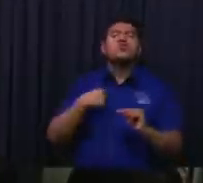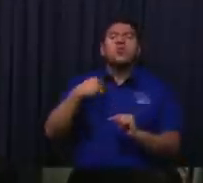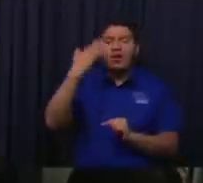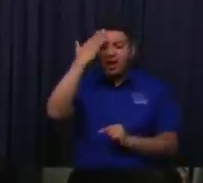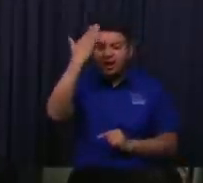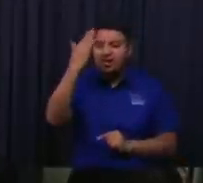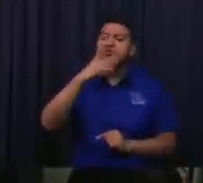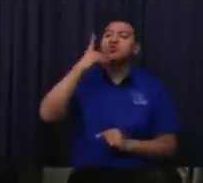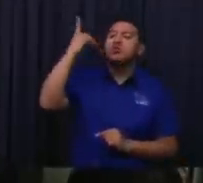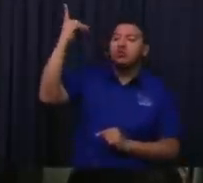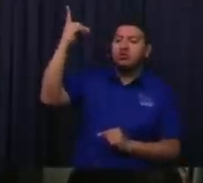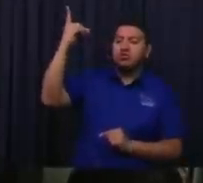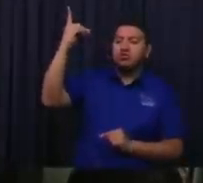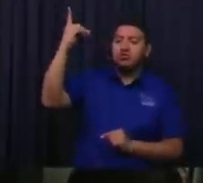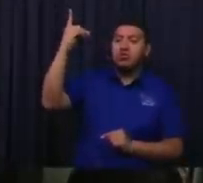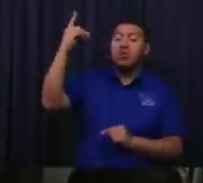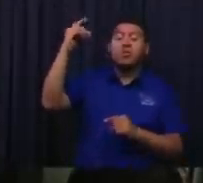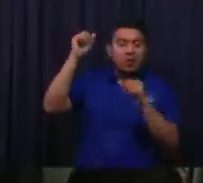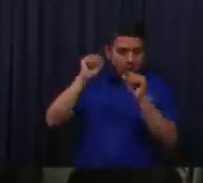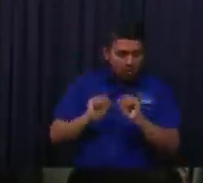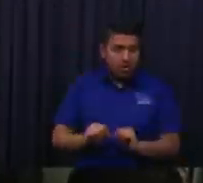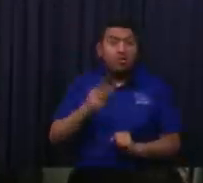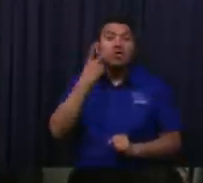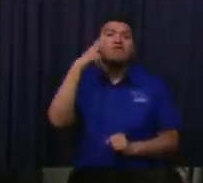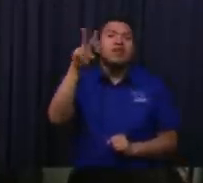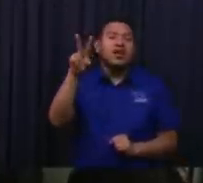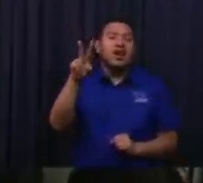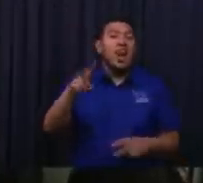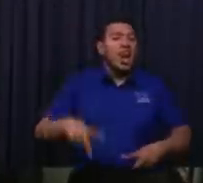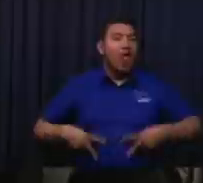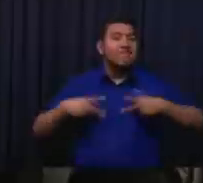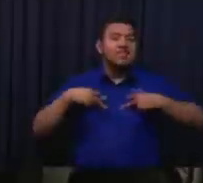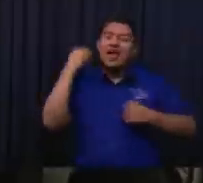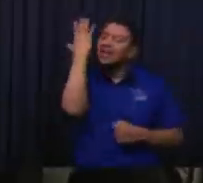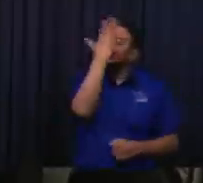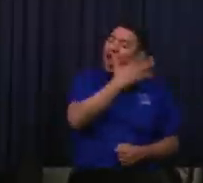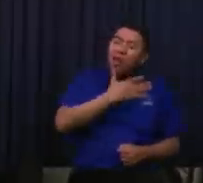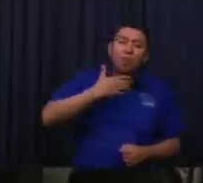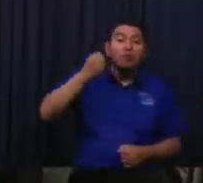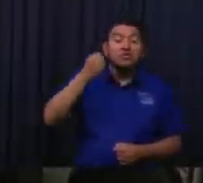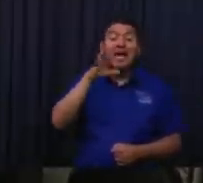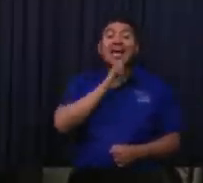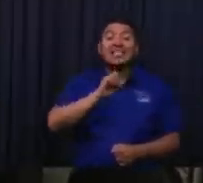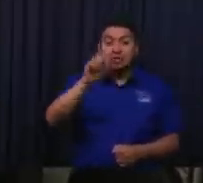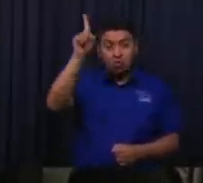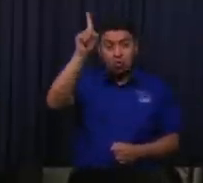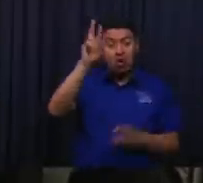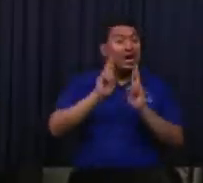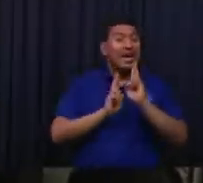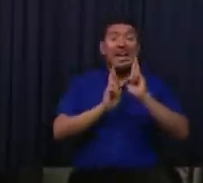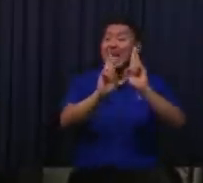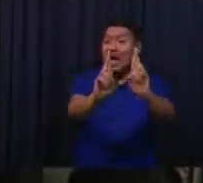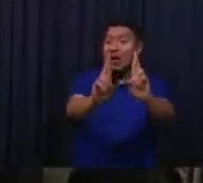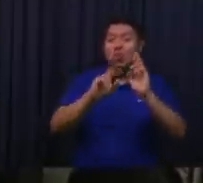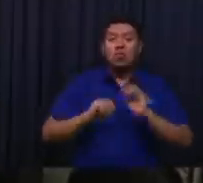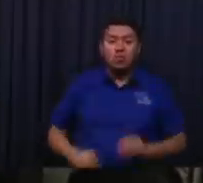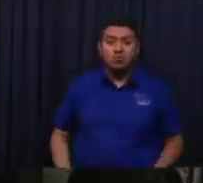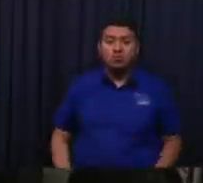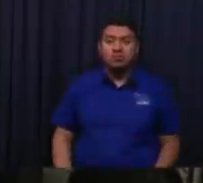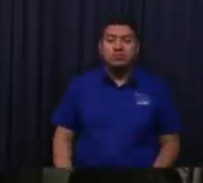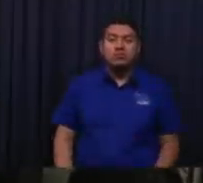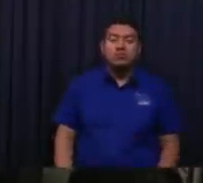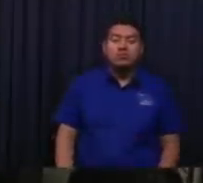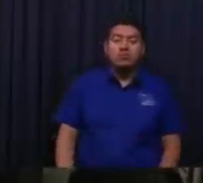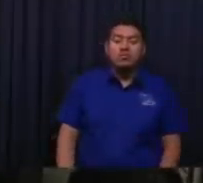bella, es hermosa, es un regalo. Y ¿sabe qué es lo mejor? Que no se termina, porque cuando nos morimos viene la vida